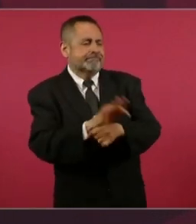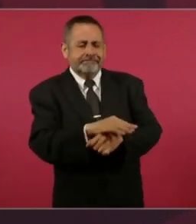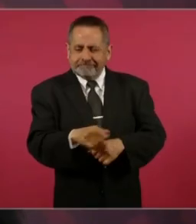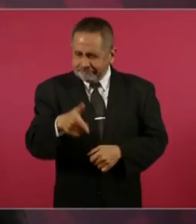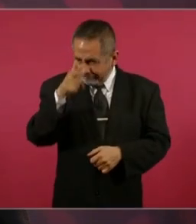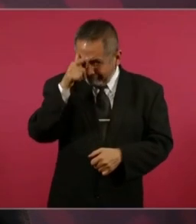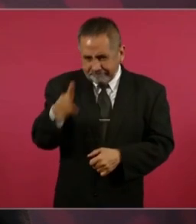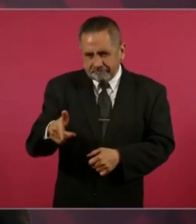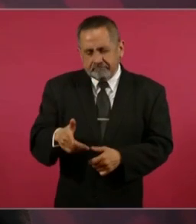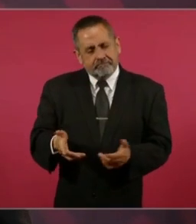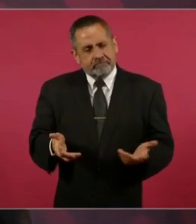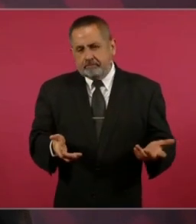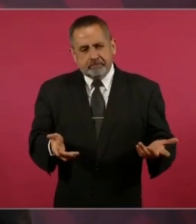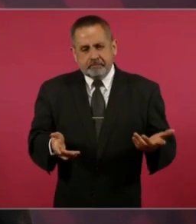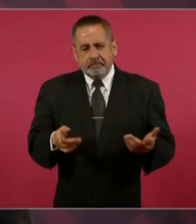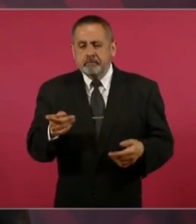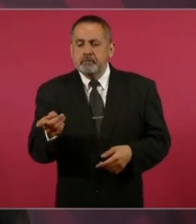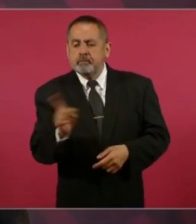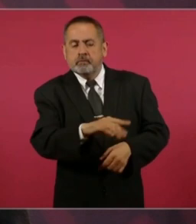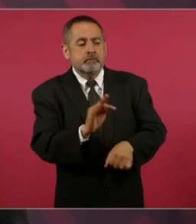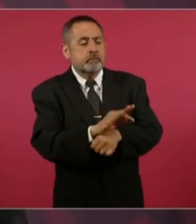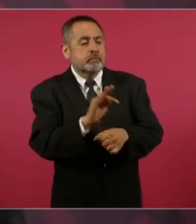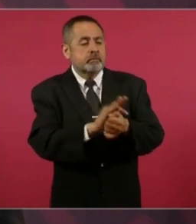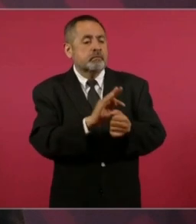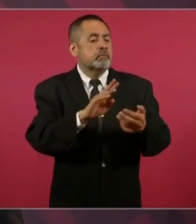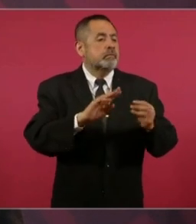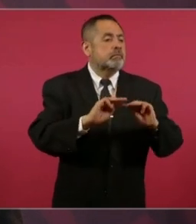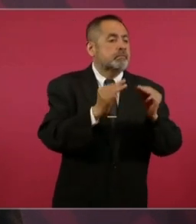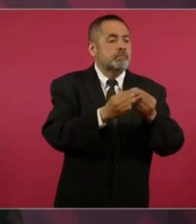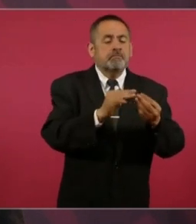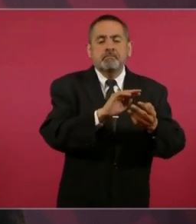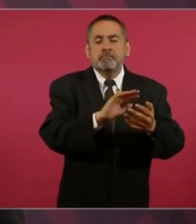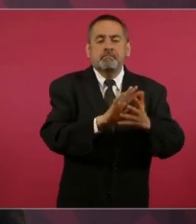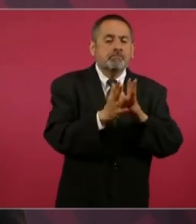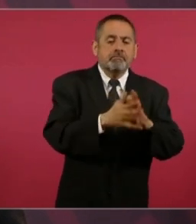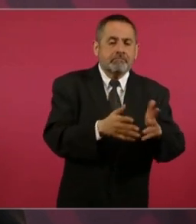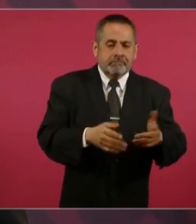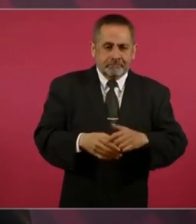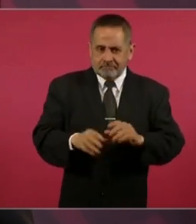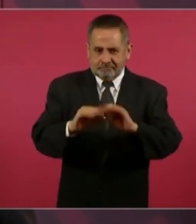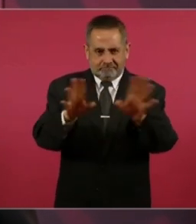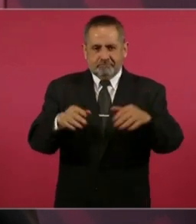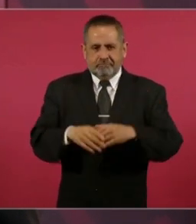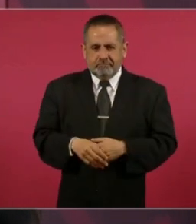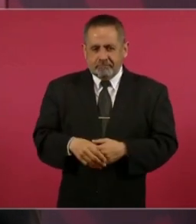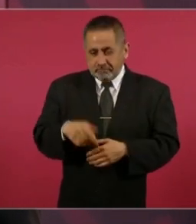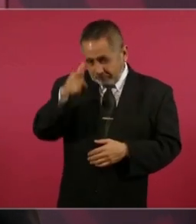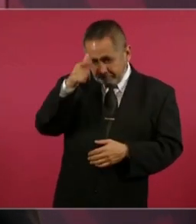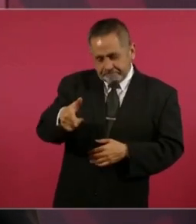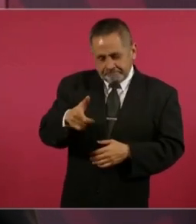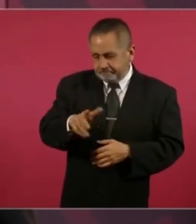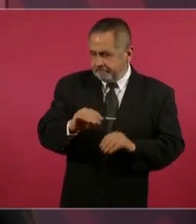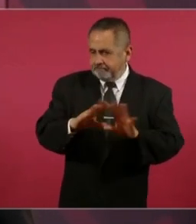protegiendo a delincuentes así de